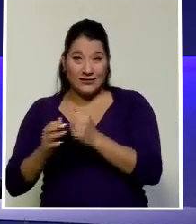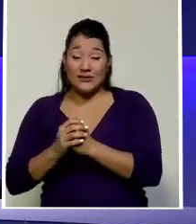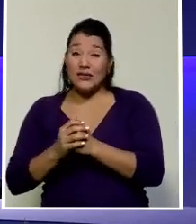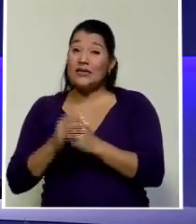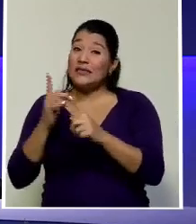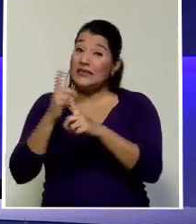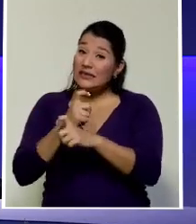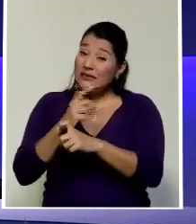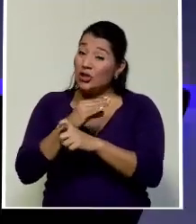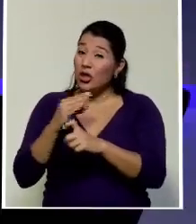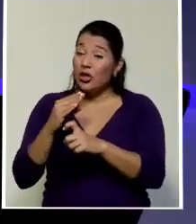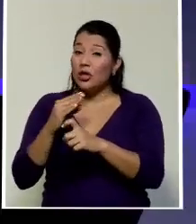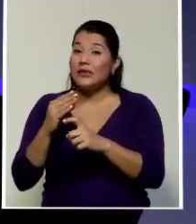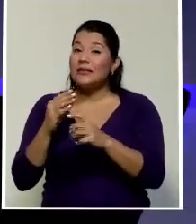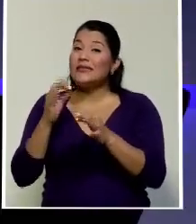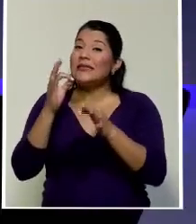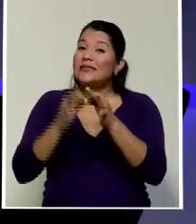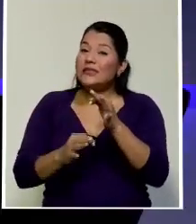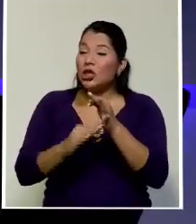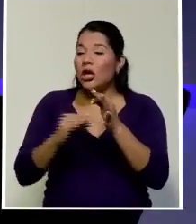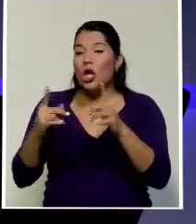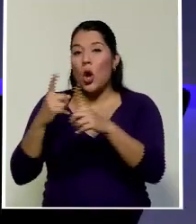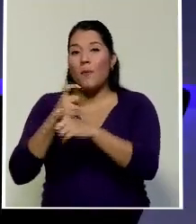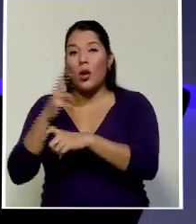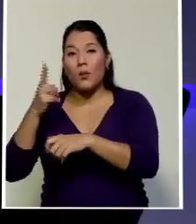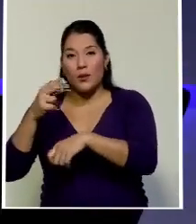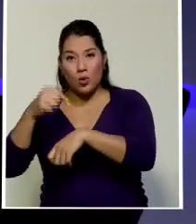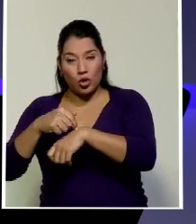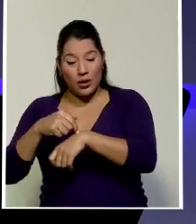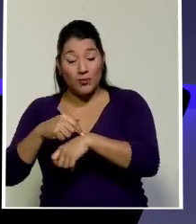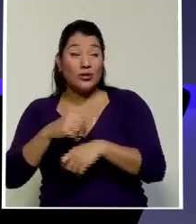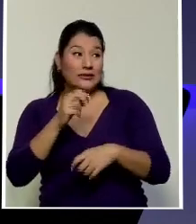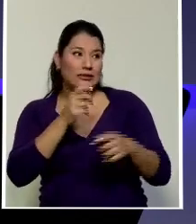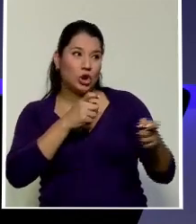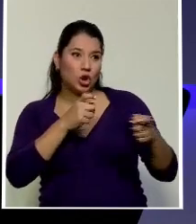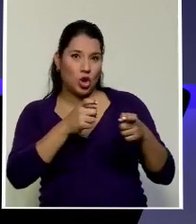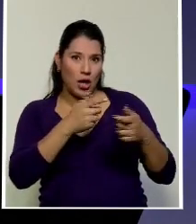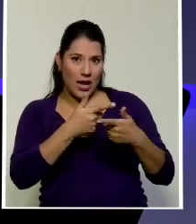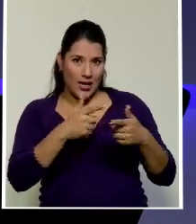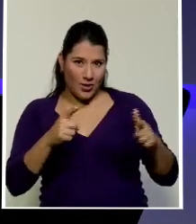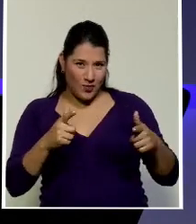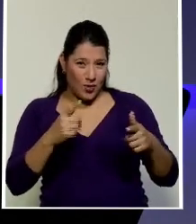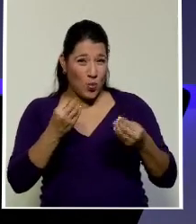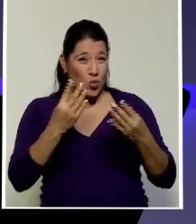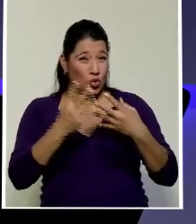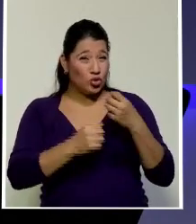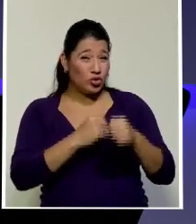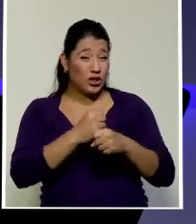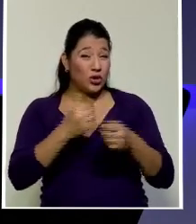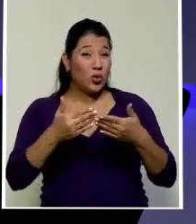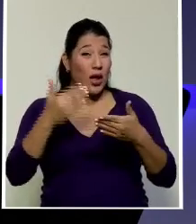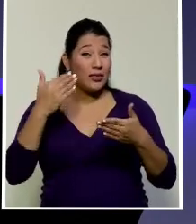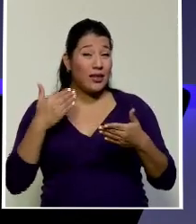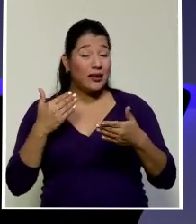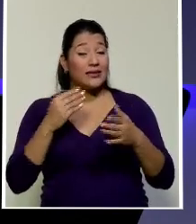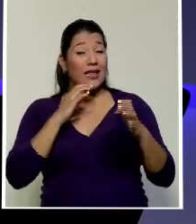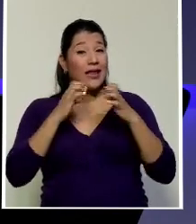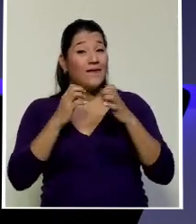complejo, además. El manejo del lenguaje, además. Claro. Hace muchos años, en una entrevista con otro escritor, Adolfo Bioy Casares,